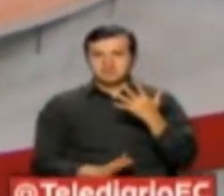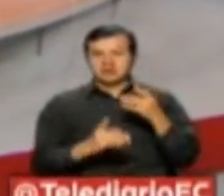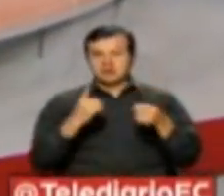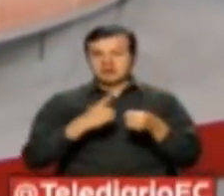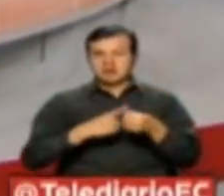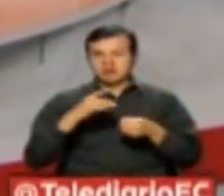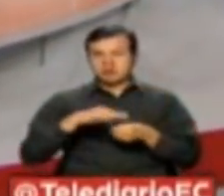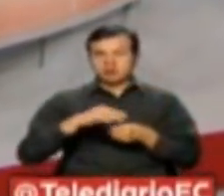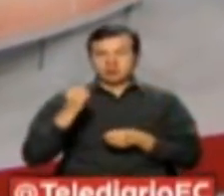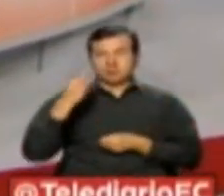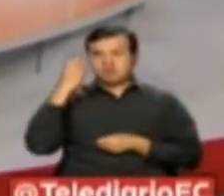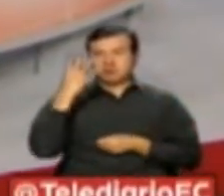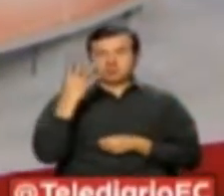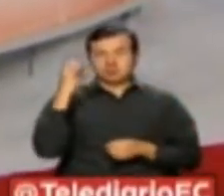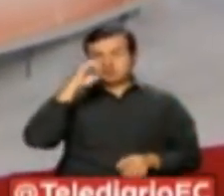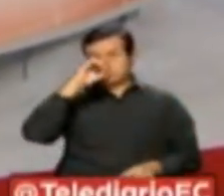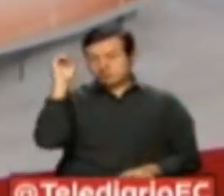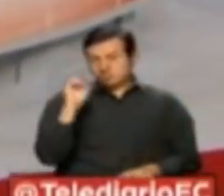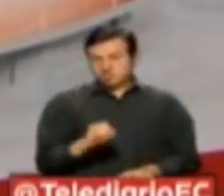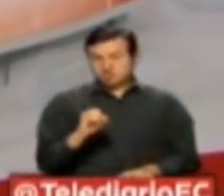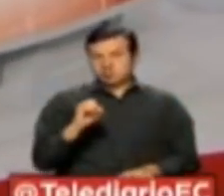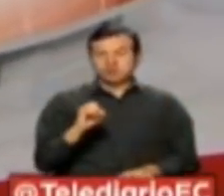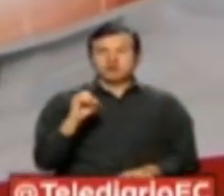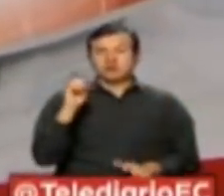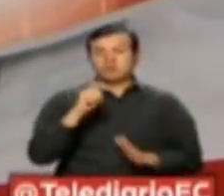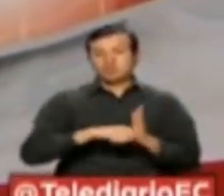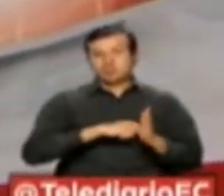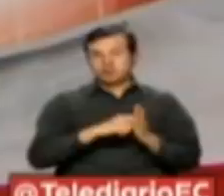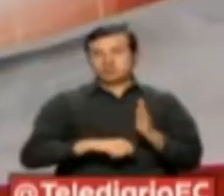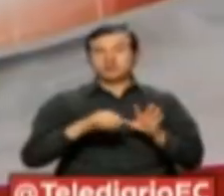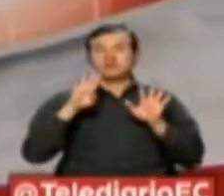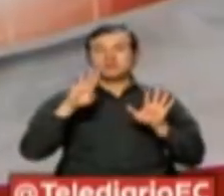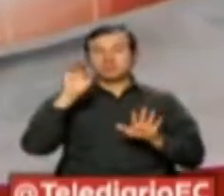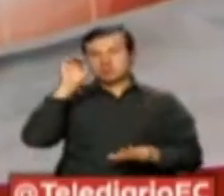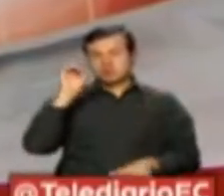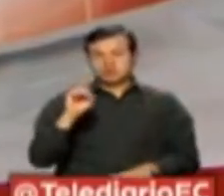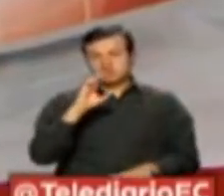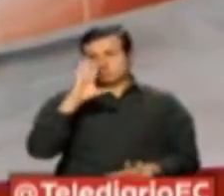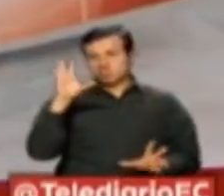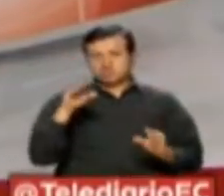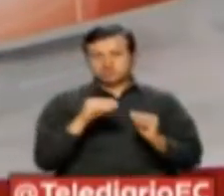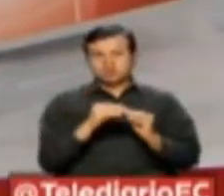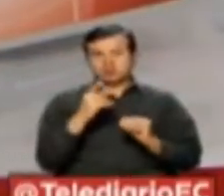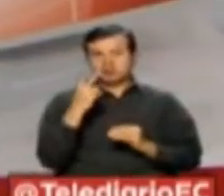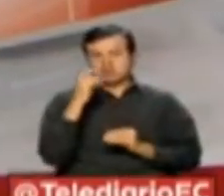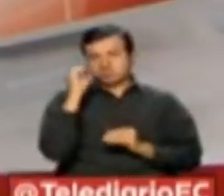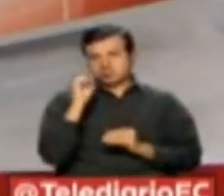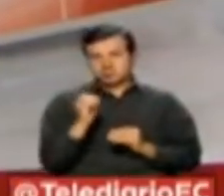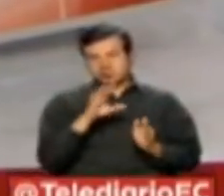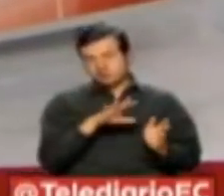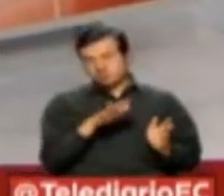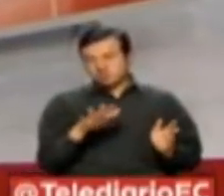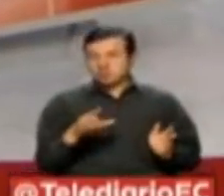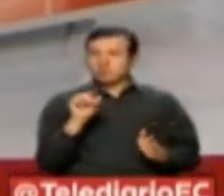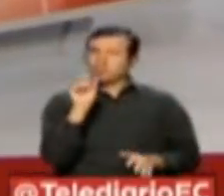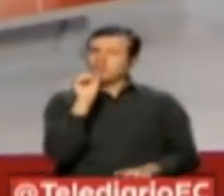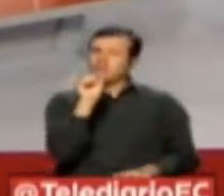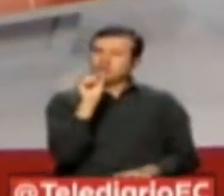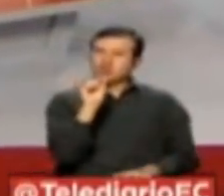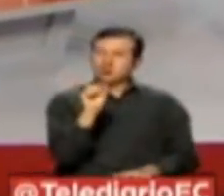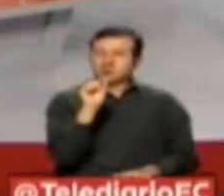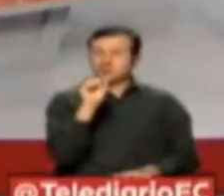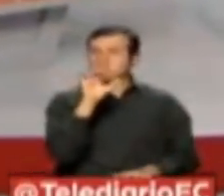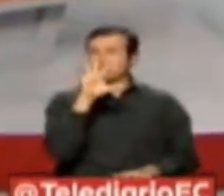de quito el voto blanco es 4% y el voto nulo es 9 sumados dan casi 12% tenemos muy poco